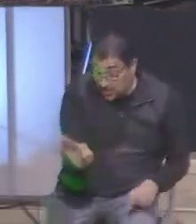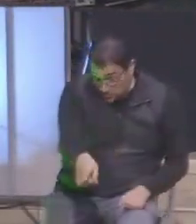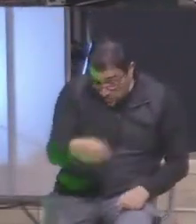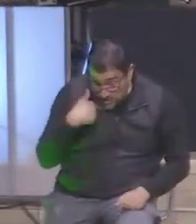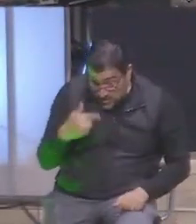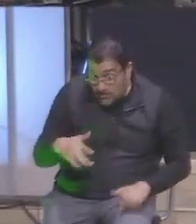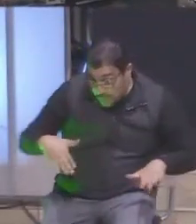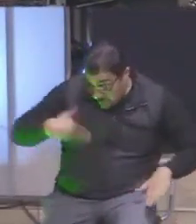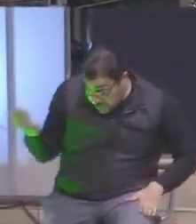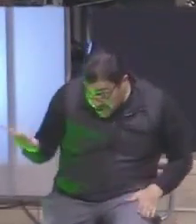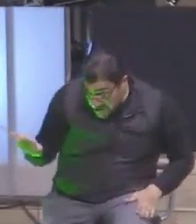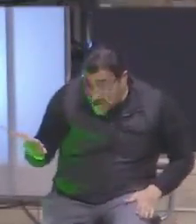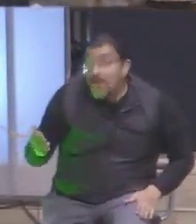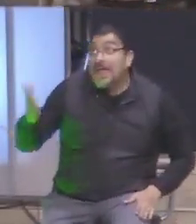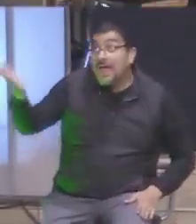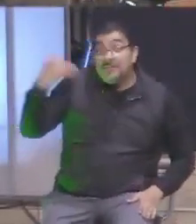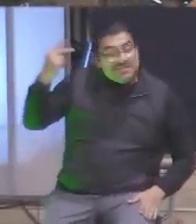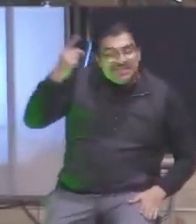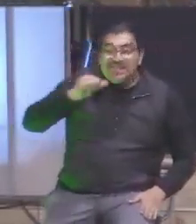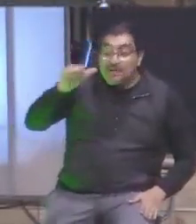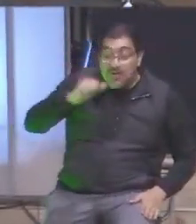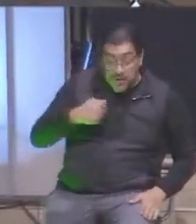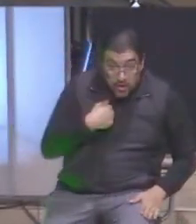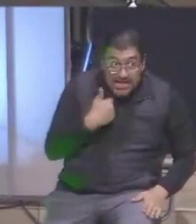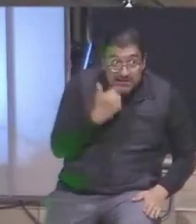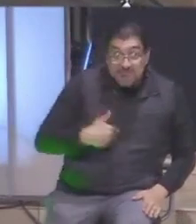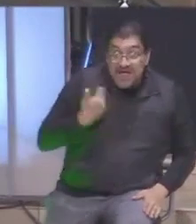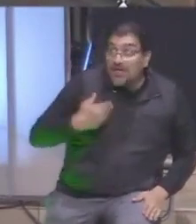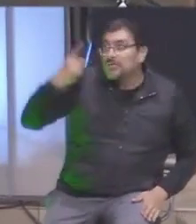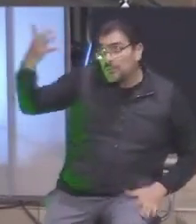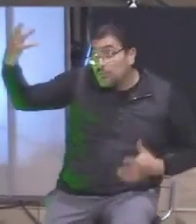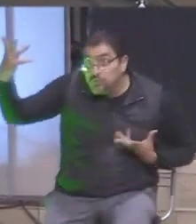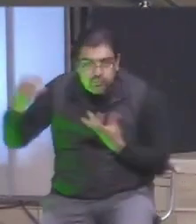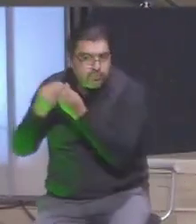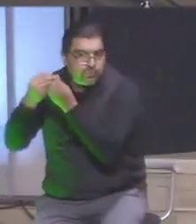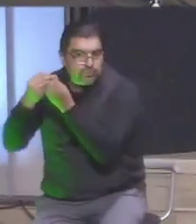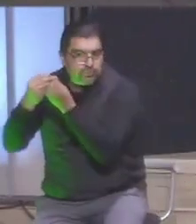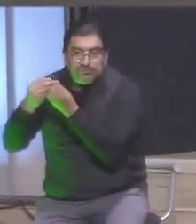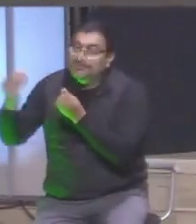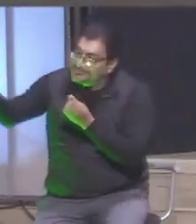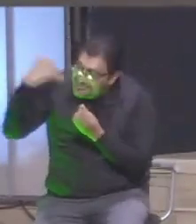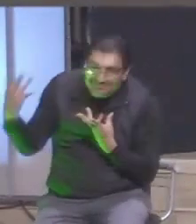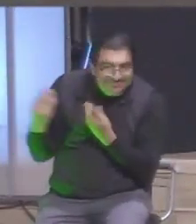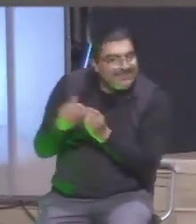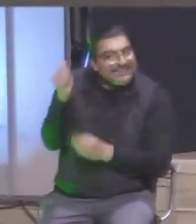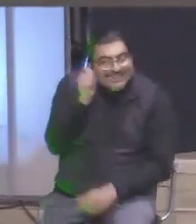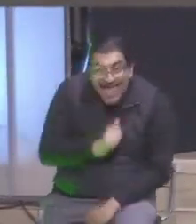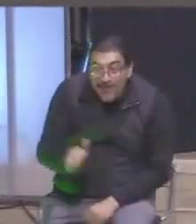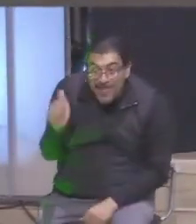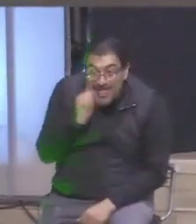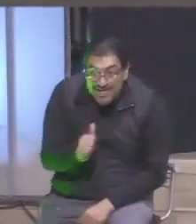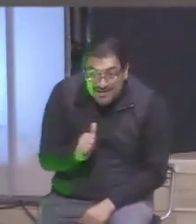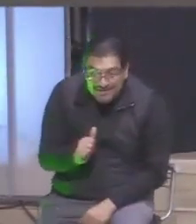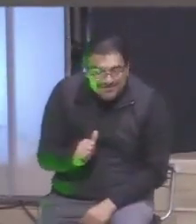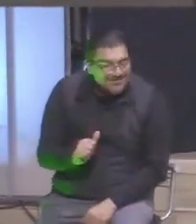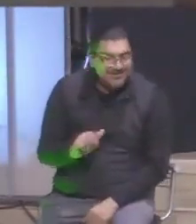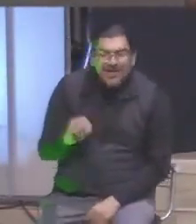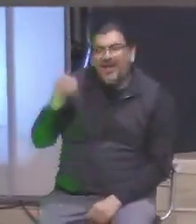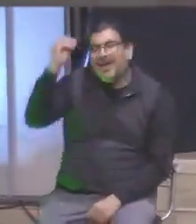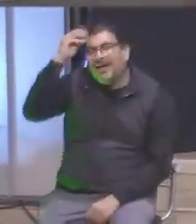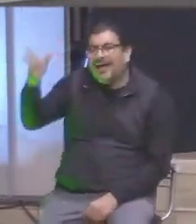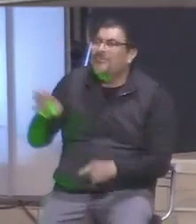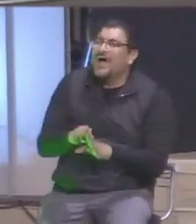milagro invite a Dios en su vida no se Imagine